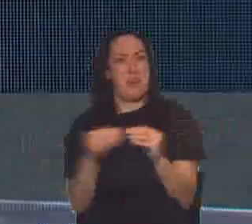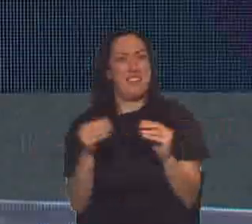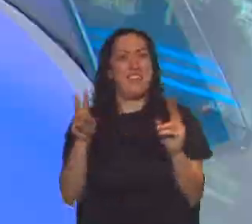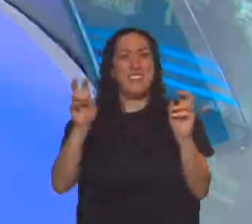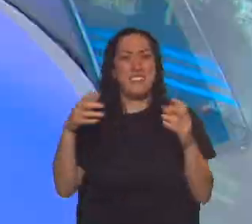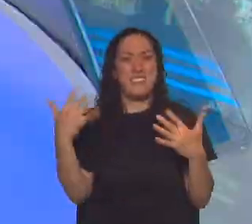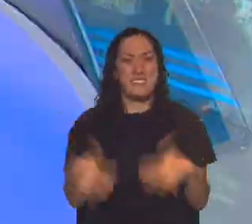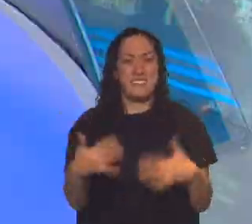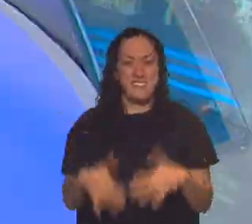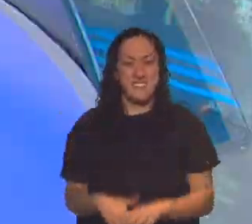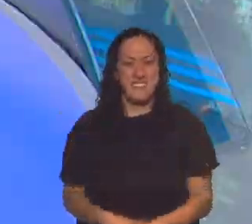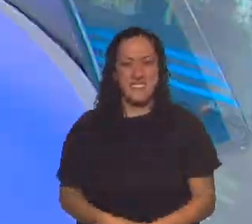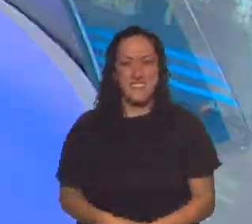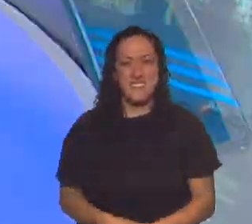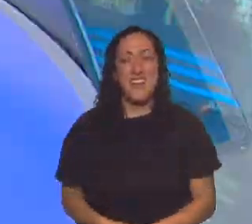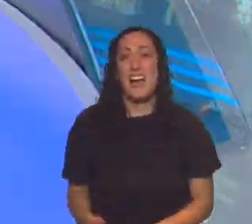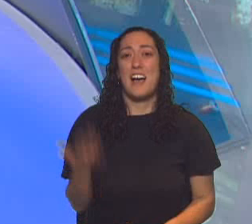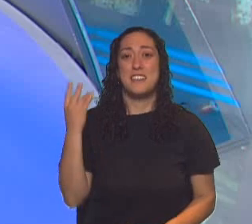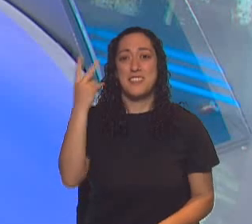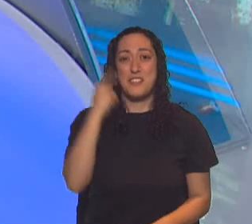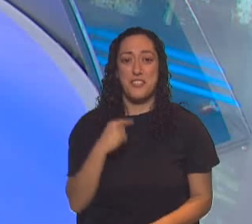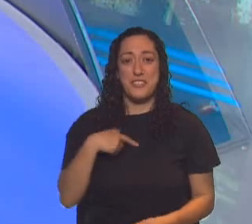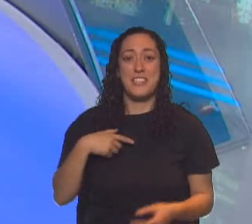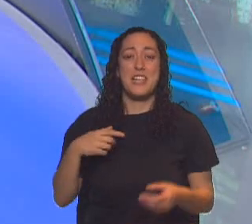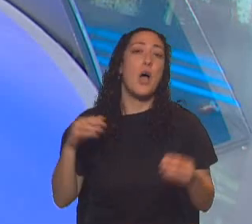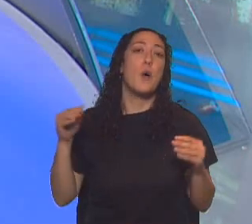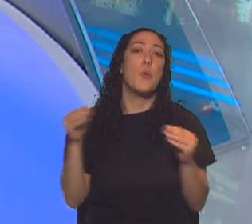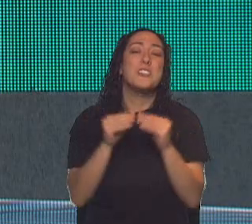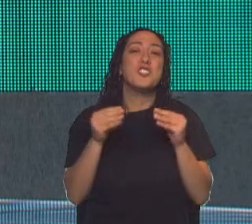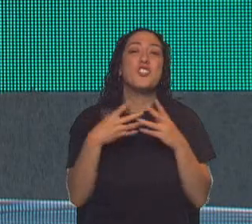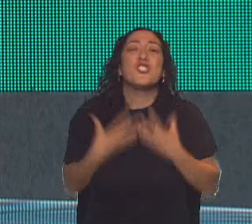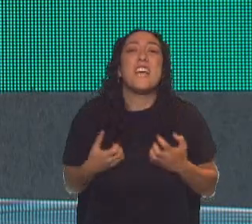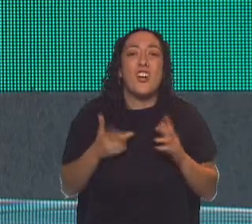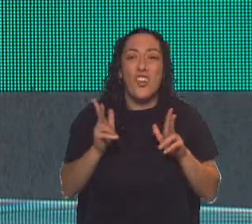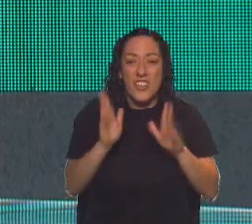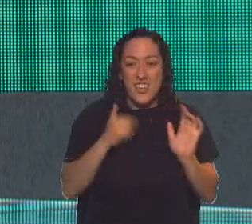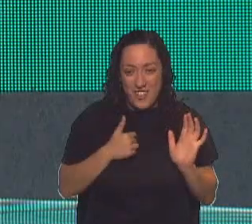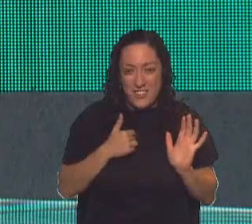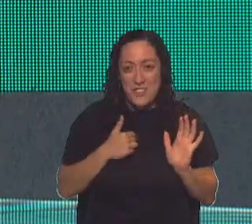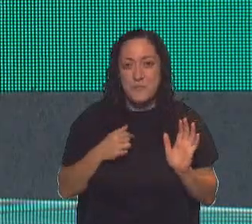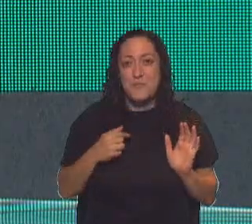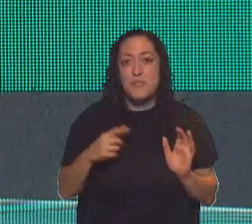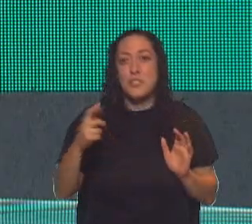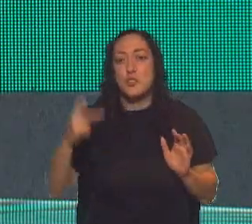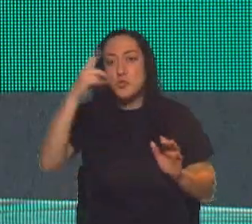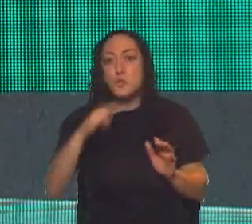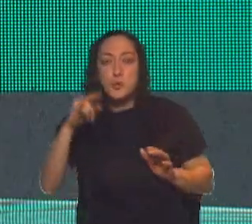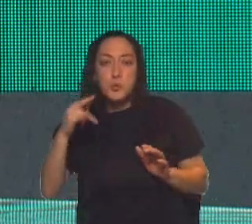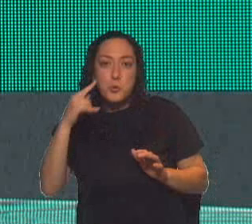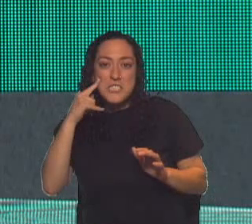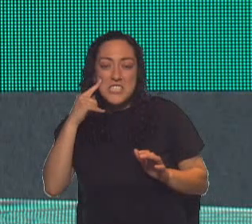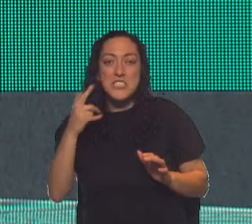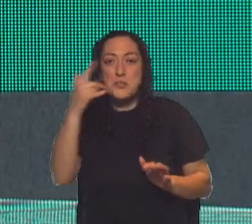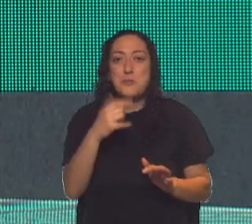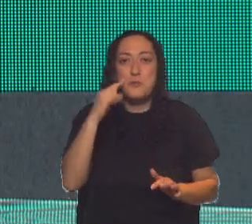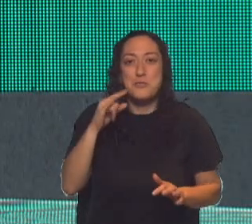verdad estas últimas 48 horas apareció lo que yo llamo Un beso seco que era el beso de la Chuchi chucha como se